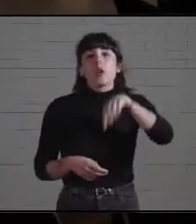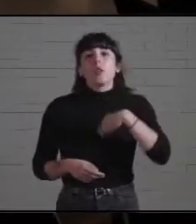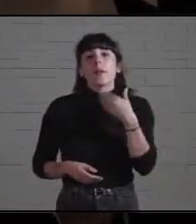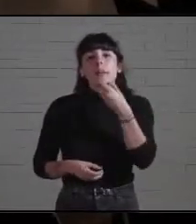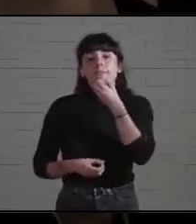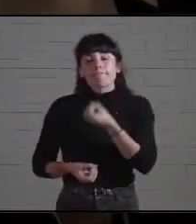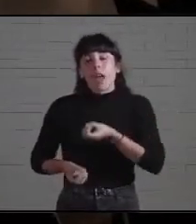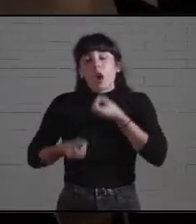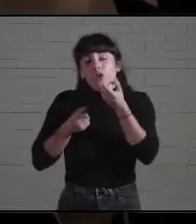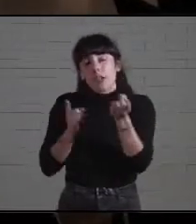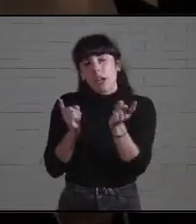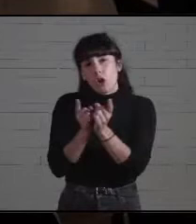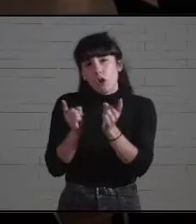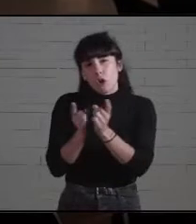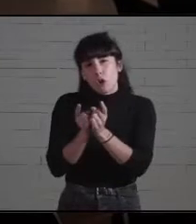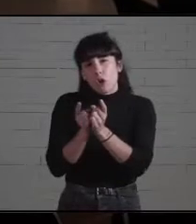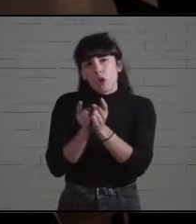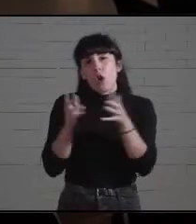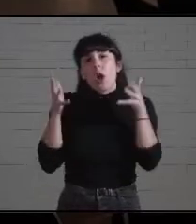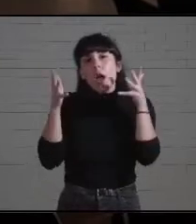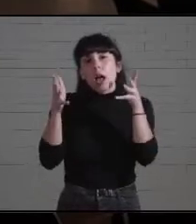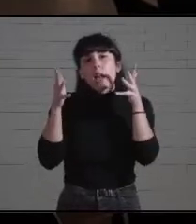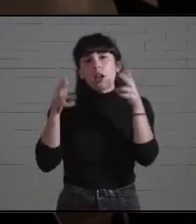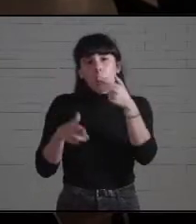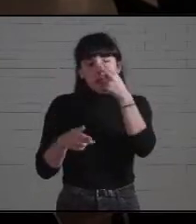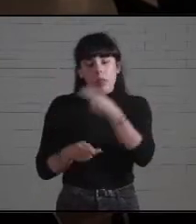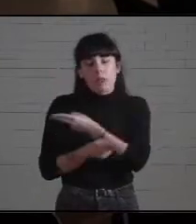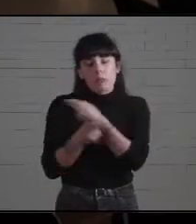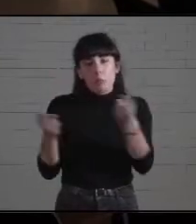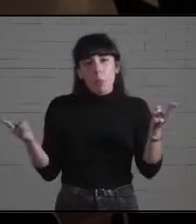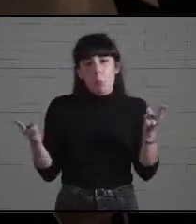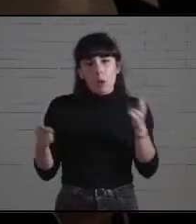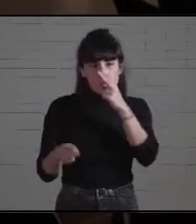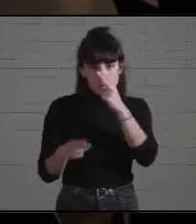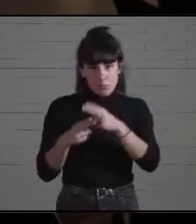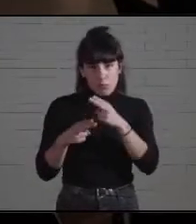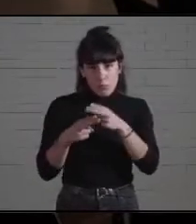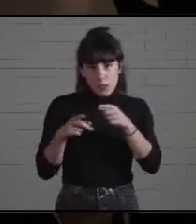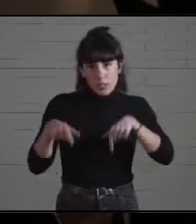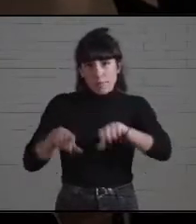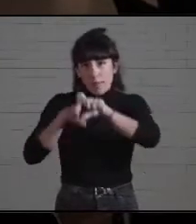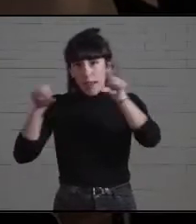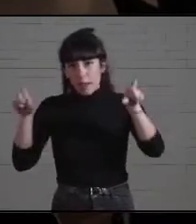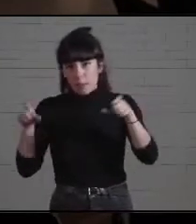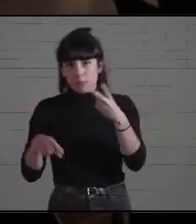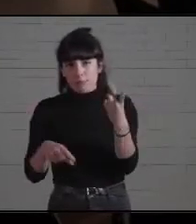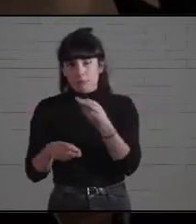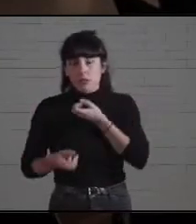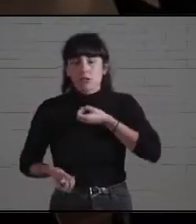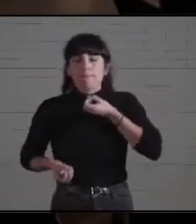las recomendaciones de políticas públicas y empresariales.